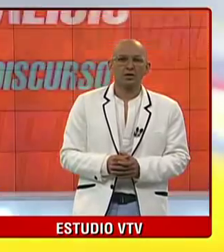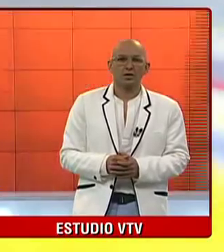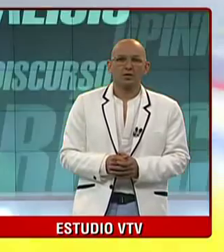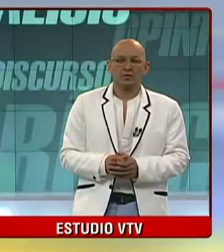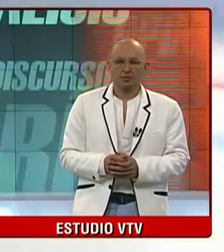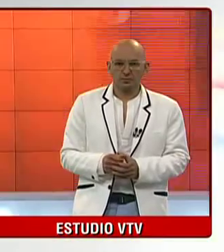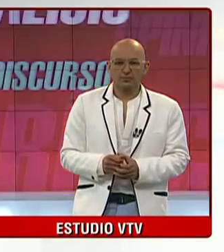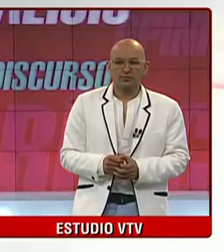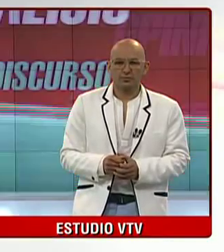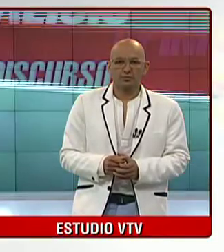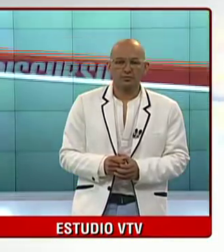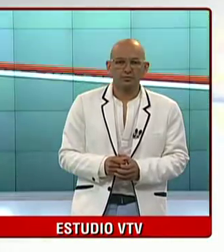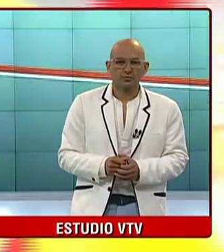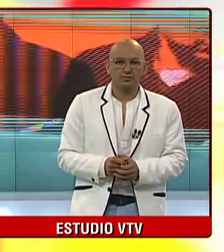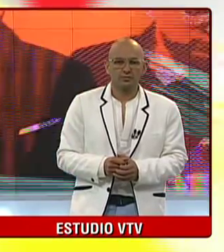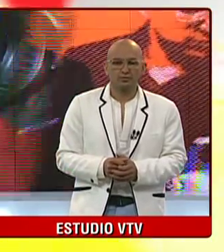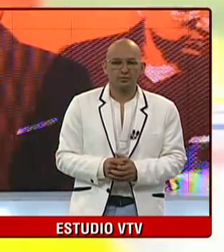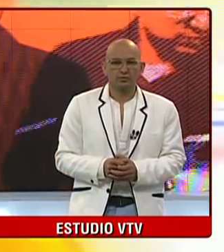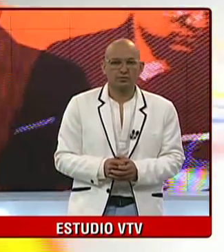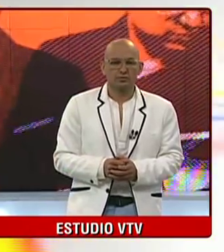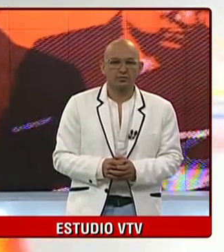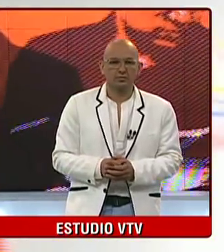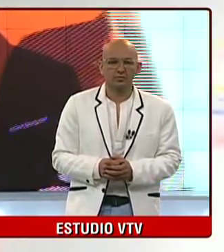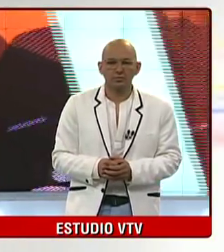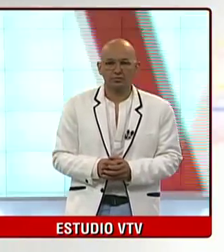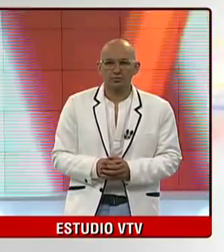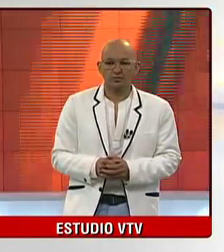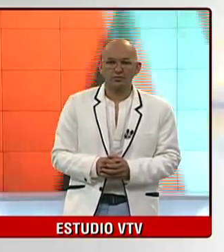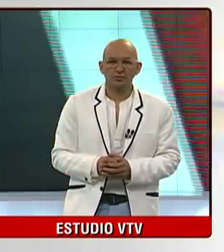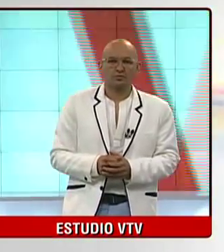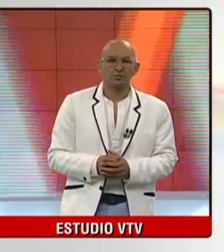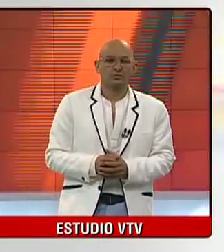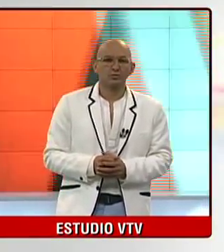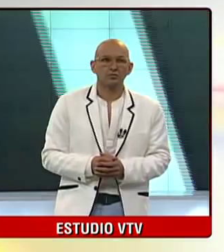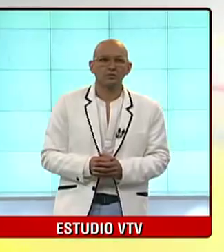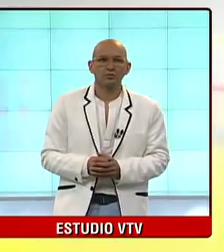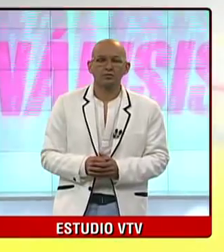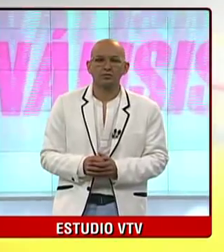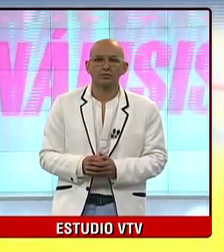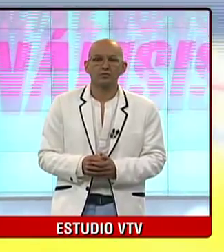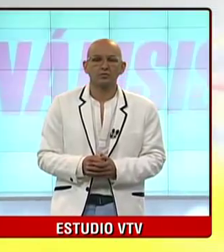Fíjate, Miguel Ángel, no solamente, mire, nada más,